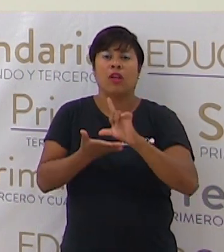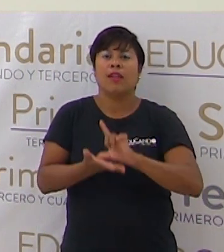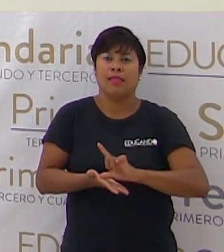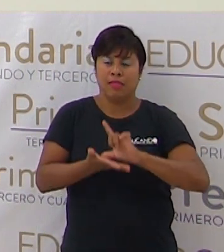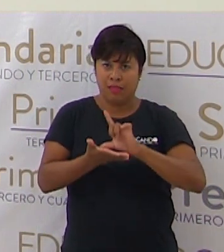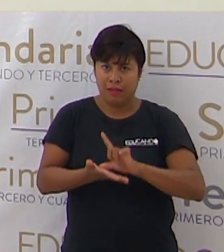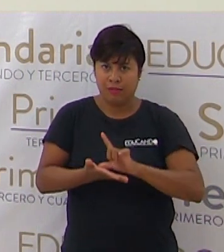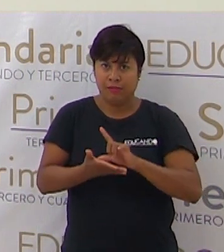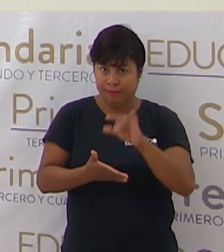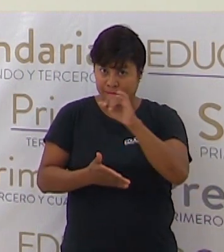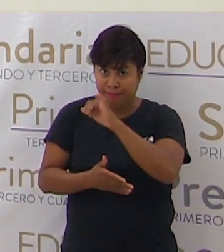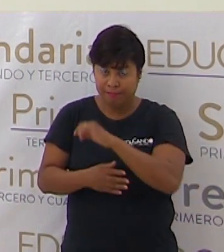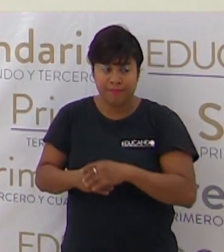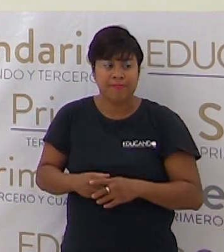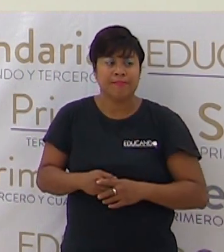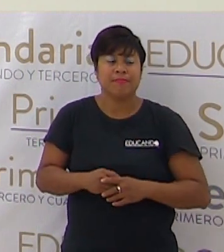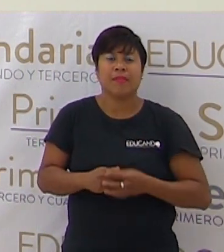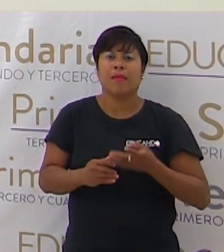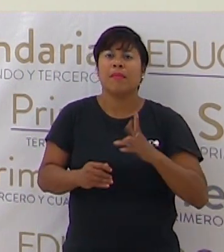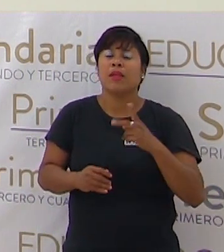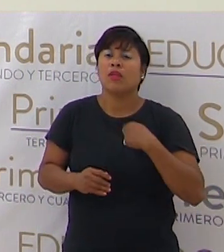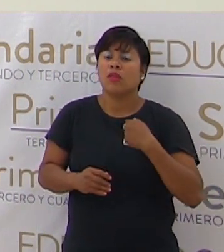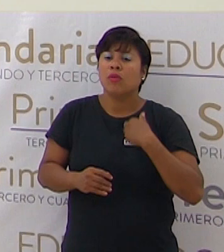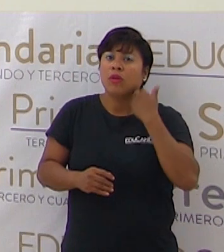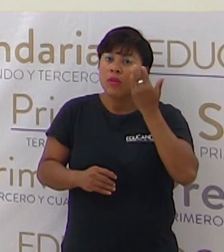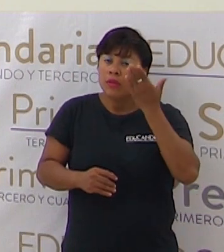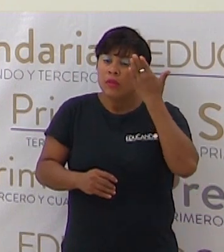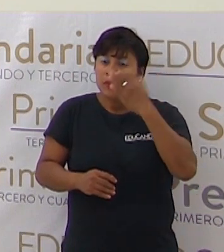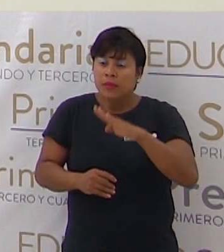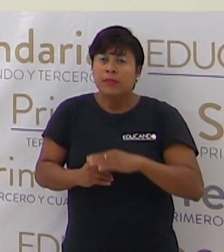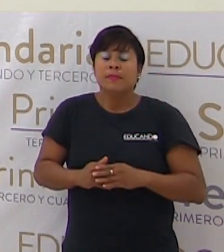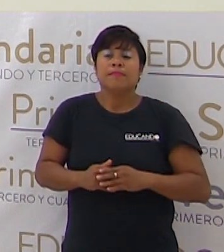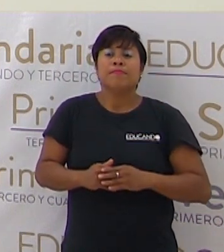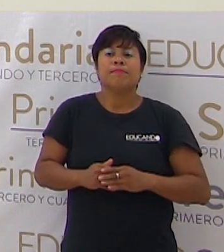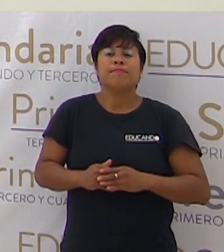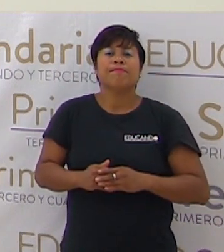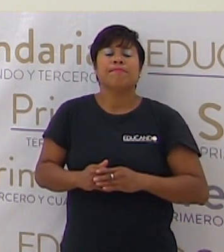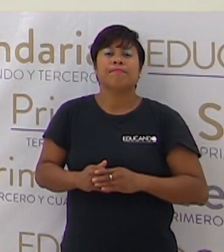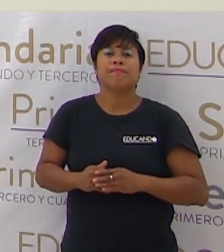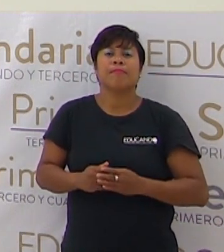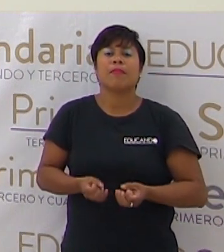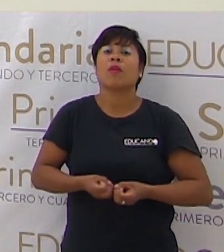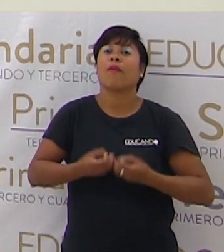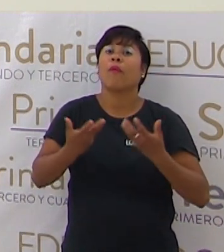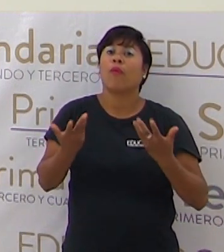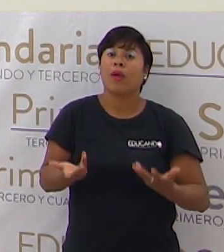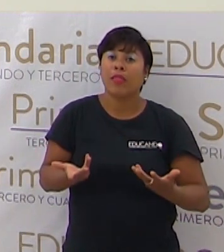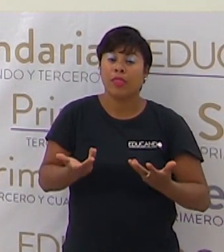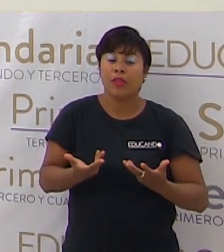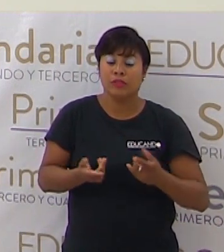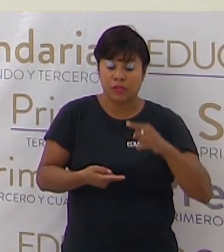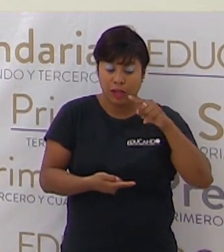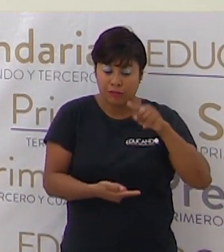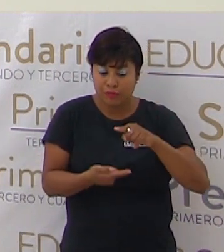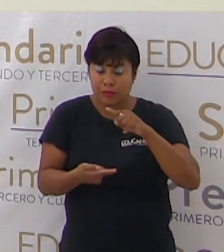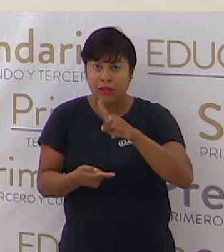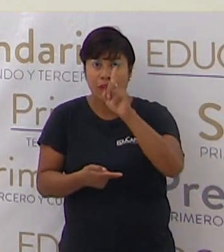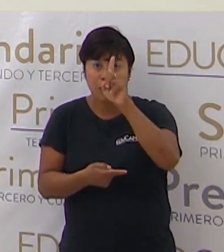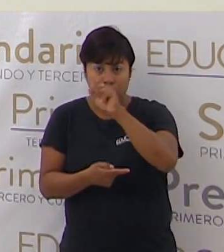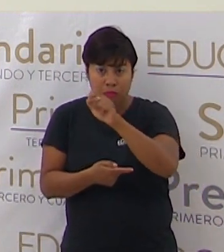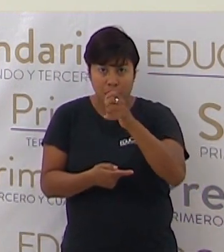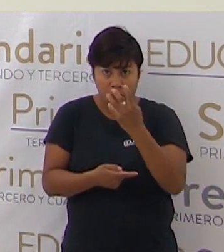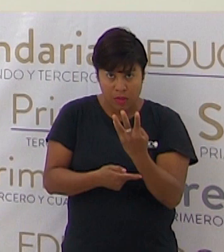litros, ¿sí? Pero yo lo que quiero saber es cuántas botellitas de